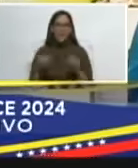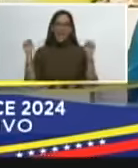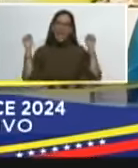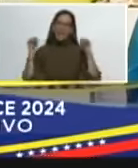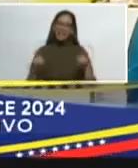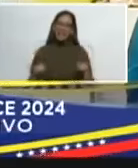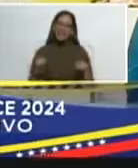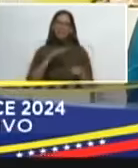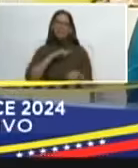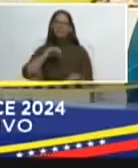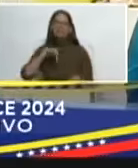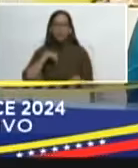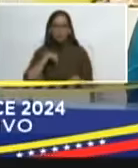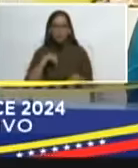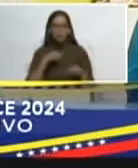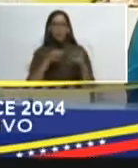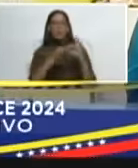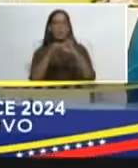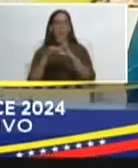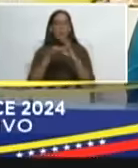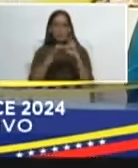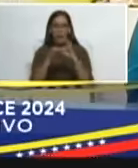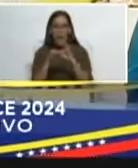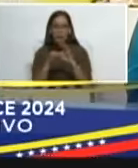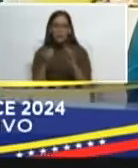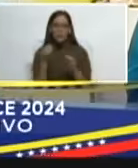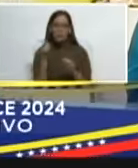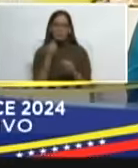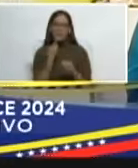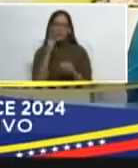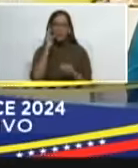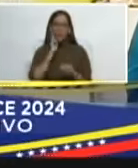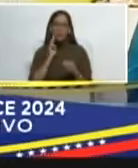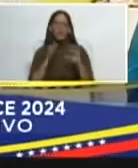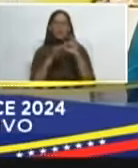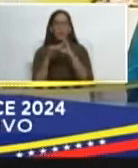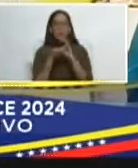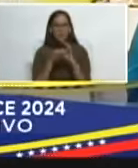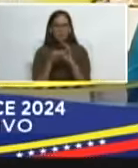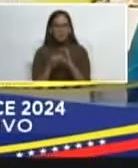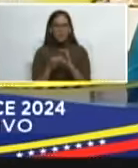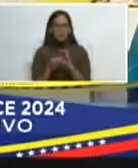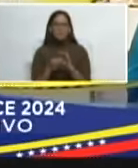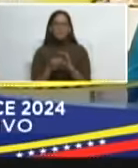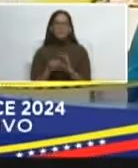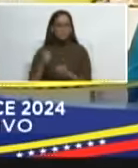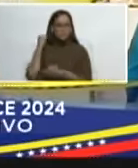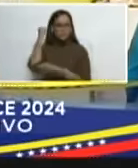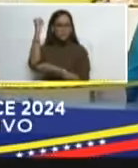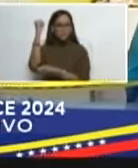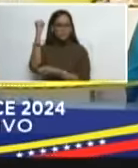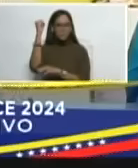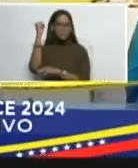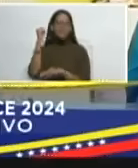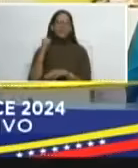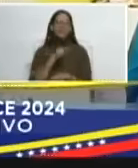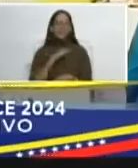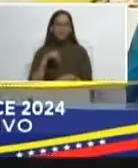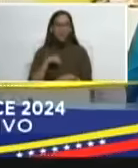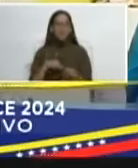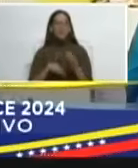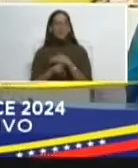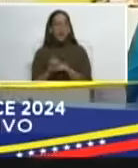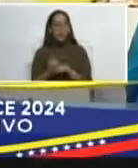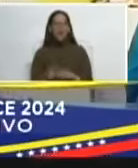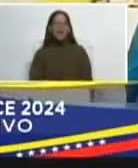nosotros, unámonos. Como decía el Libertador, unámonos y seremos invencibles. Y nosotros vamos